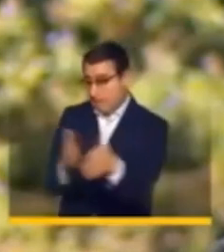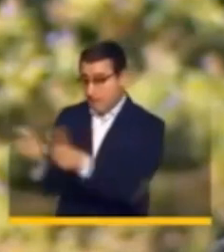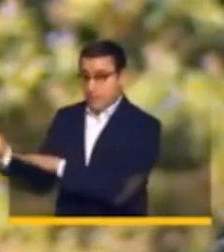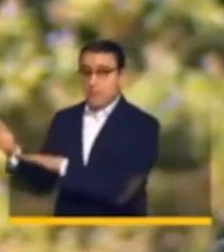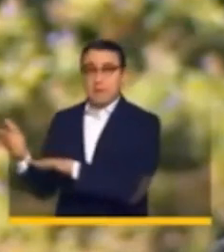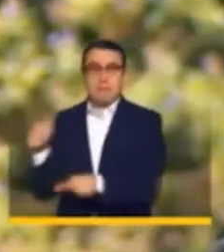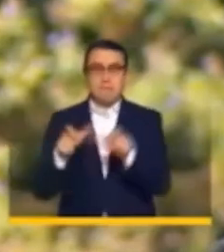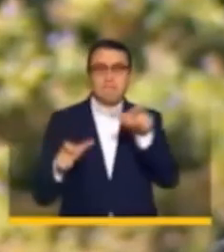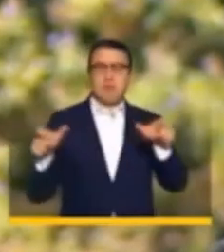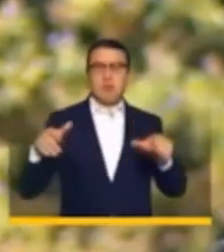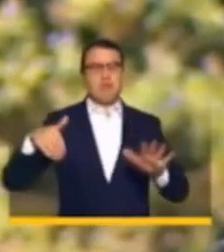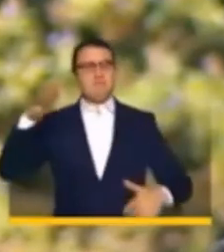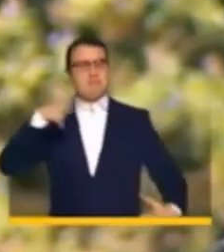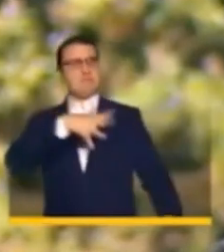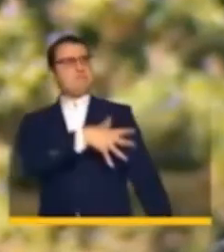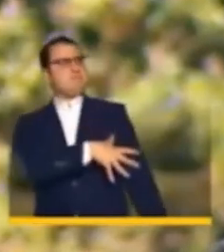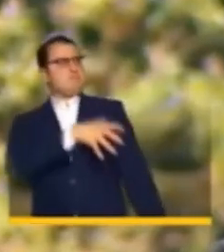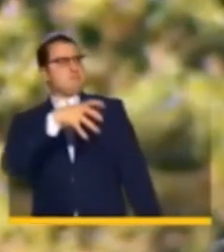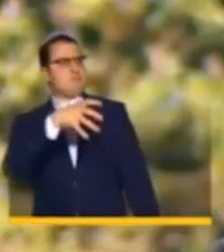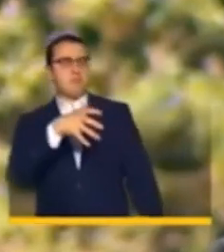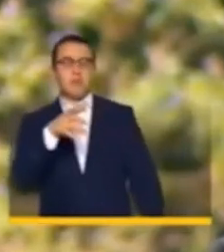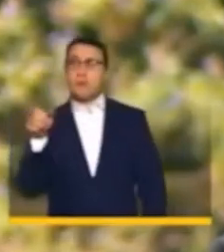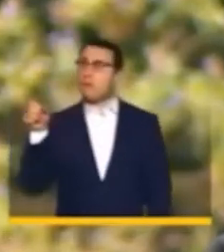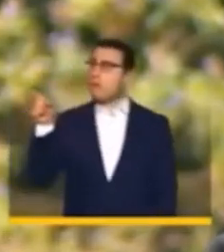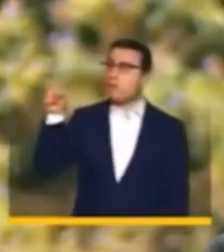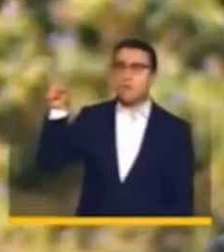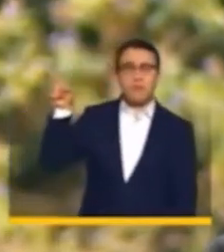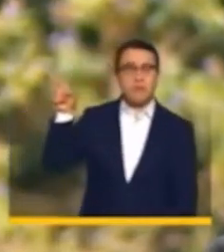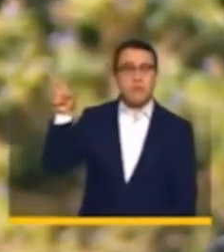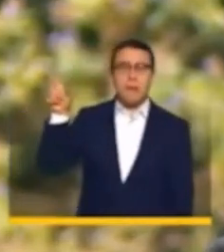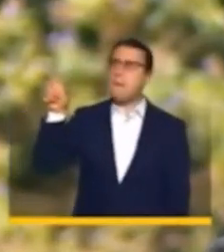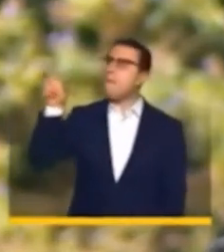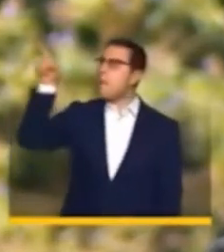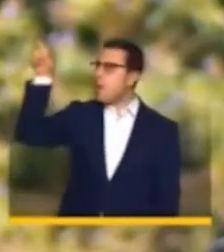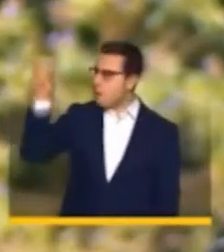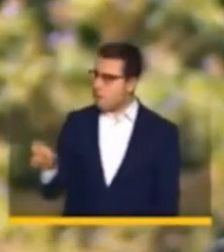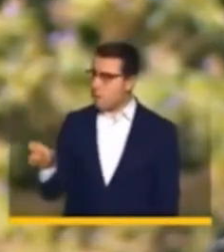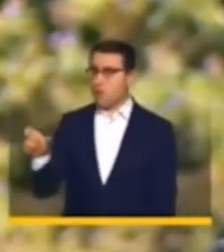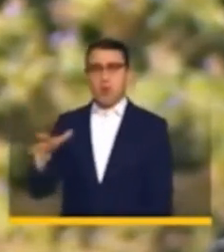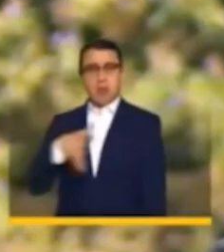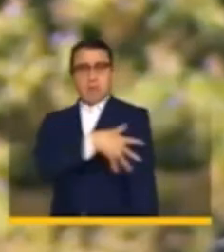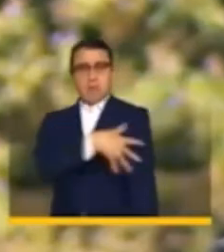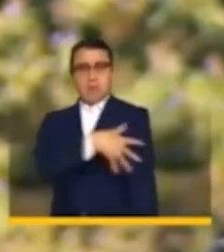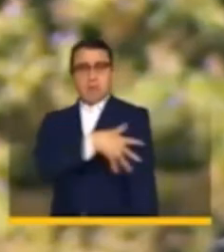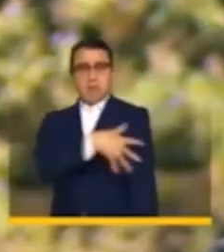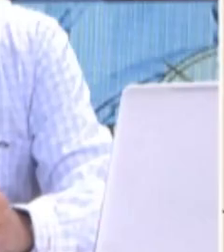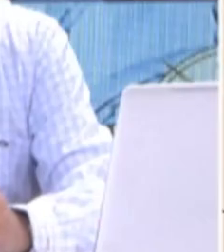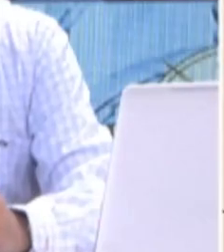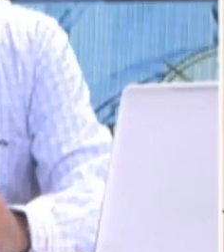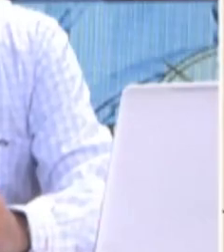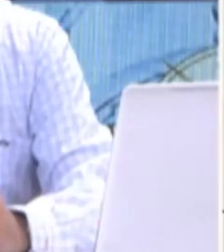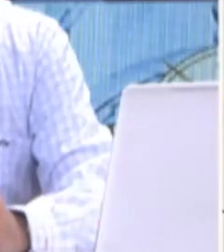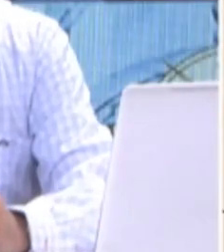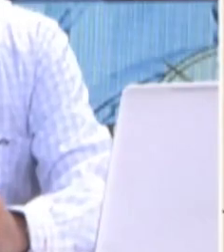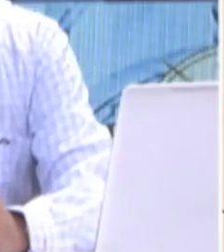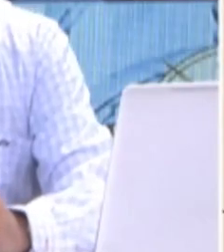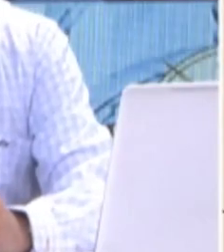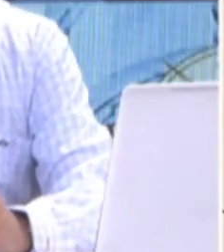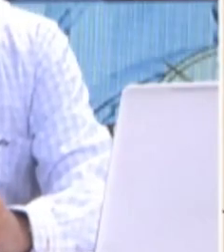la cúspide del poder, pero no es más que un criminal en el poder.